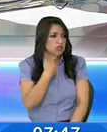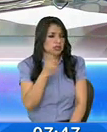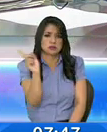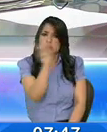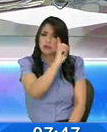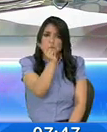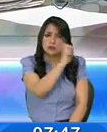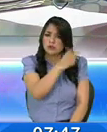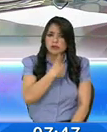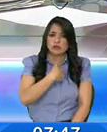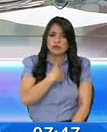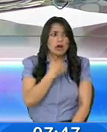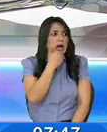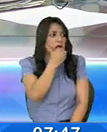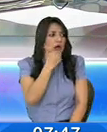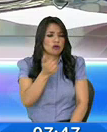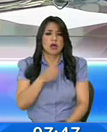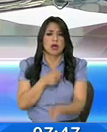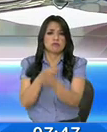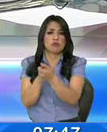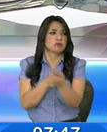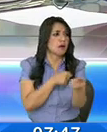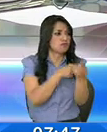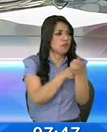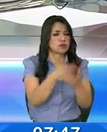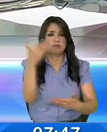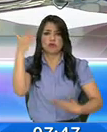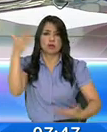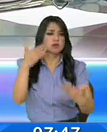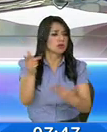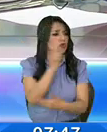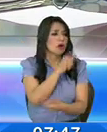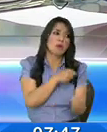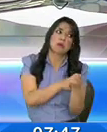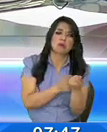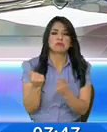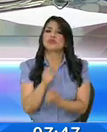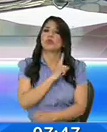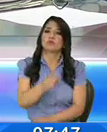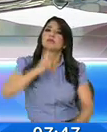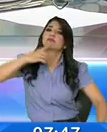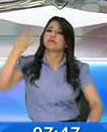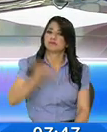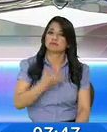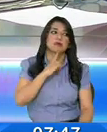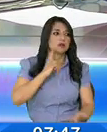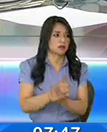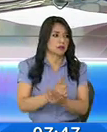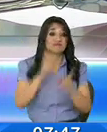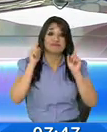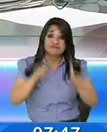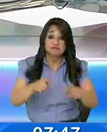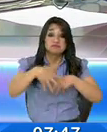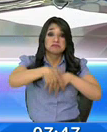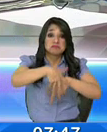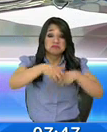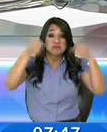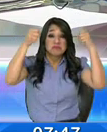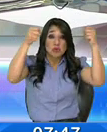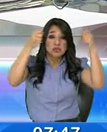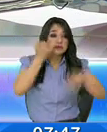aquí compromiso con nadie ni quiero congraciarme con nadie yo tengo que decir la verdad este esta protesta indígena